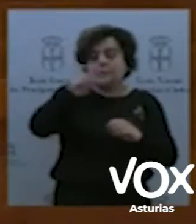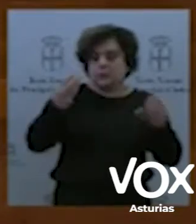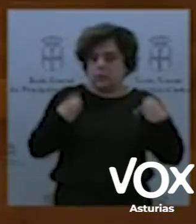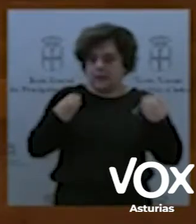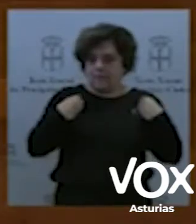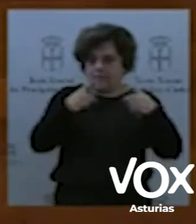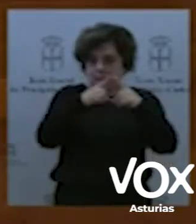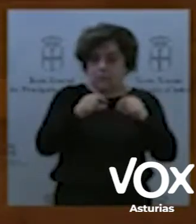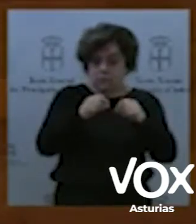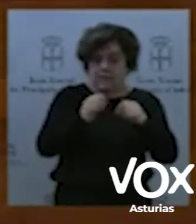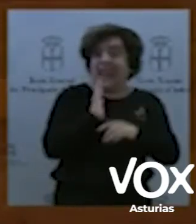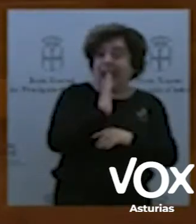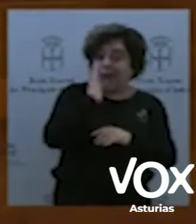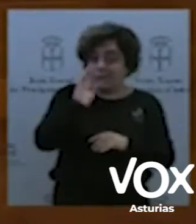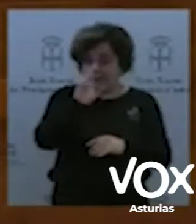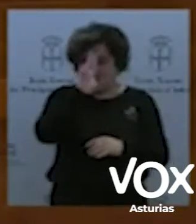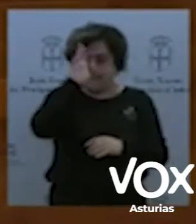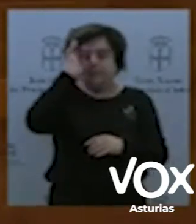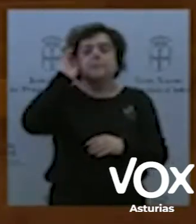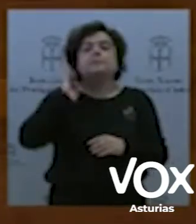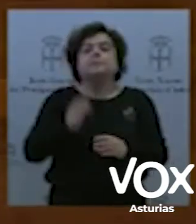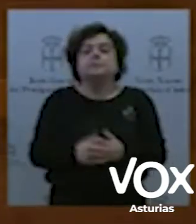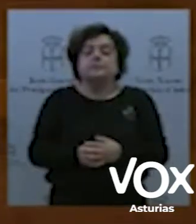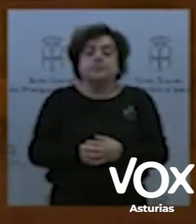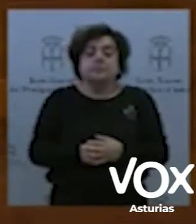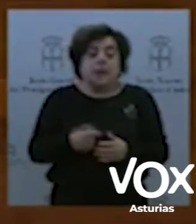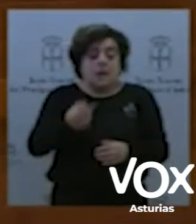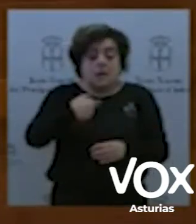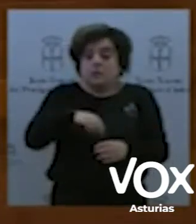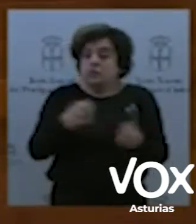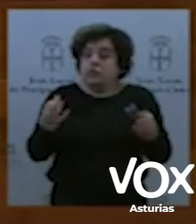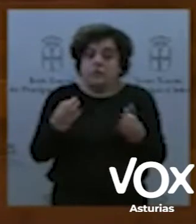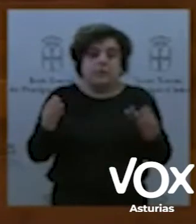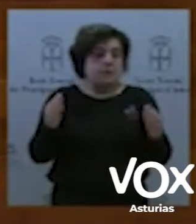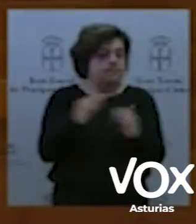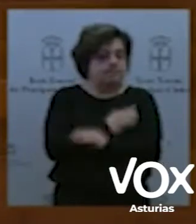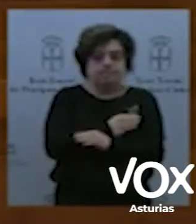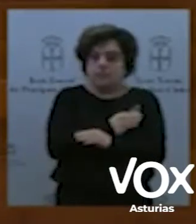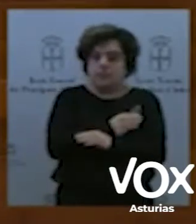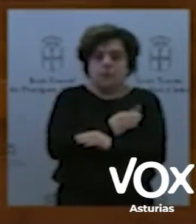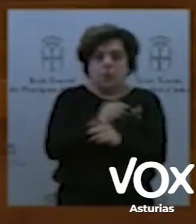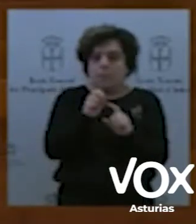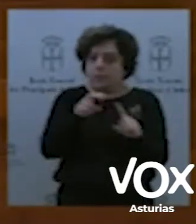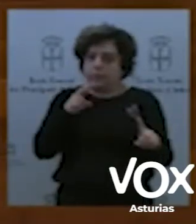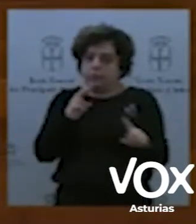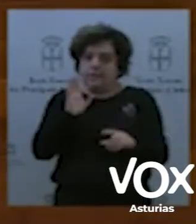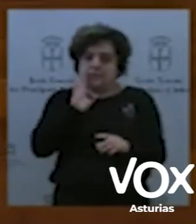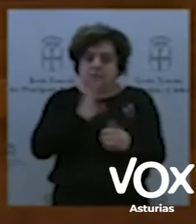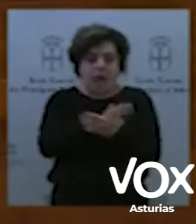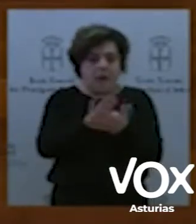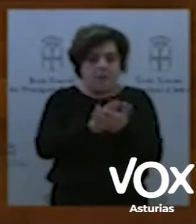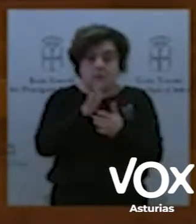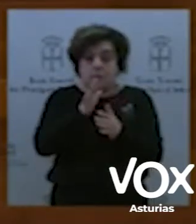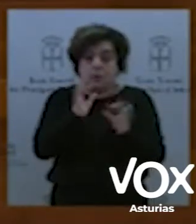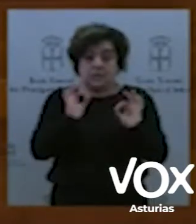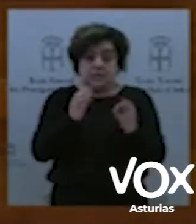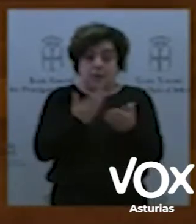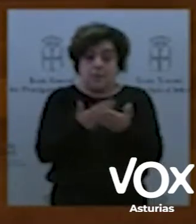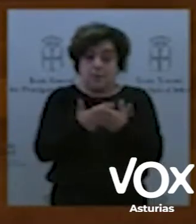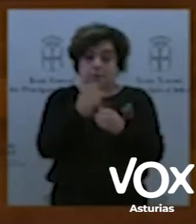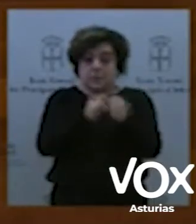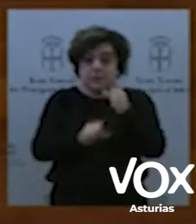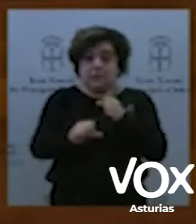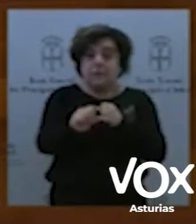No nos cabe más que discrepar profundamente de este enfoque, porque si partimos de estas propuestas, el Principado de Asturias, señorías, no